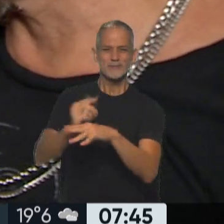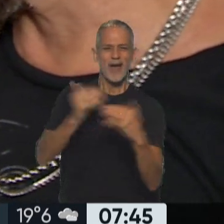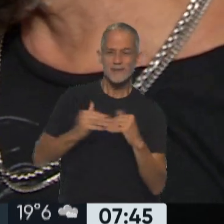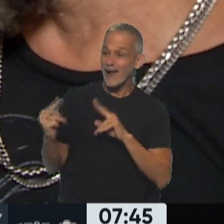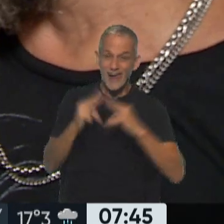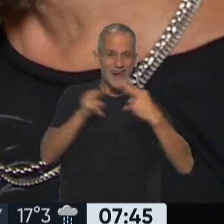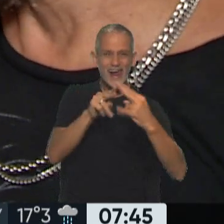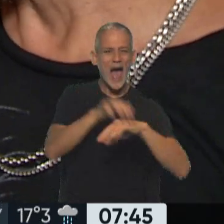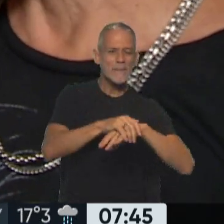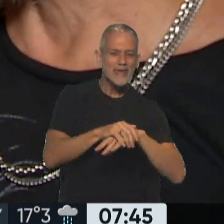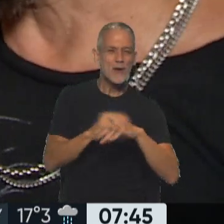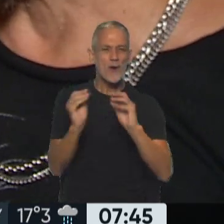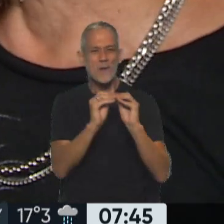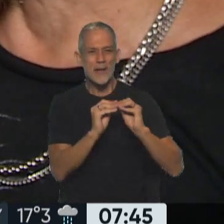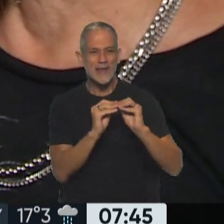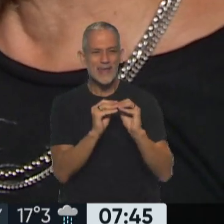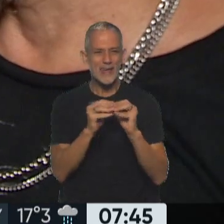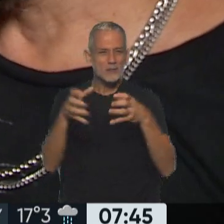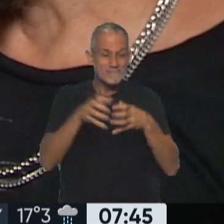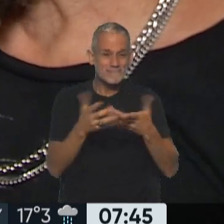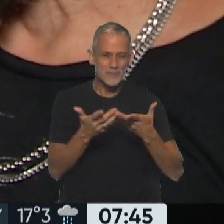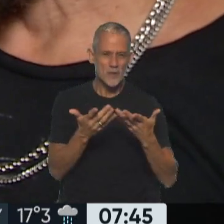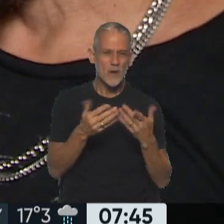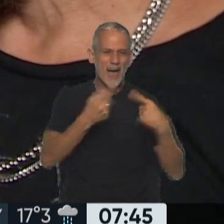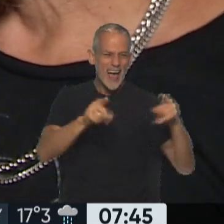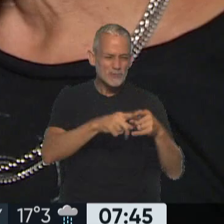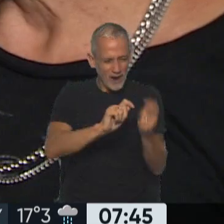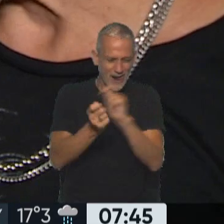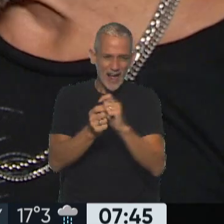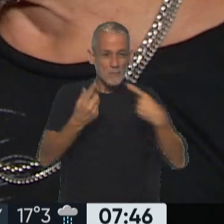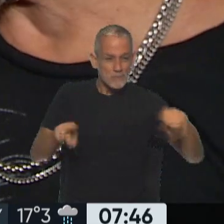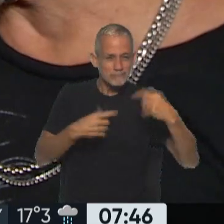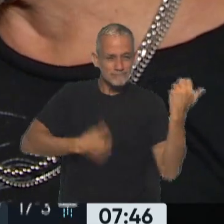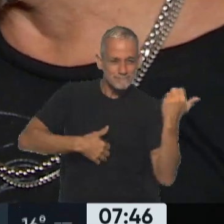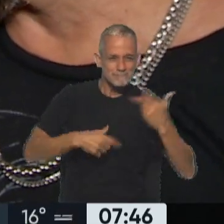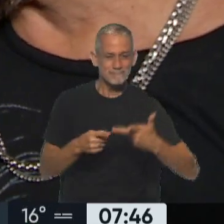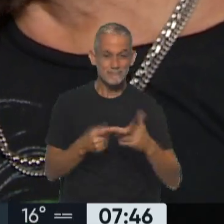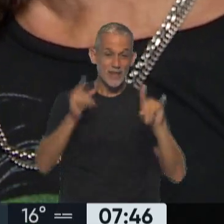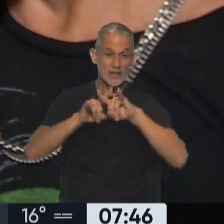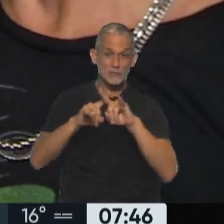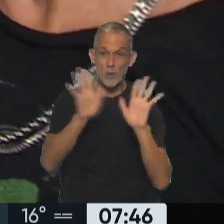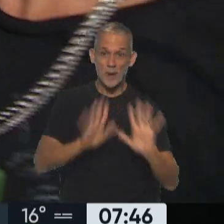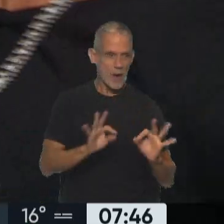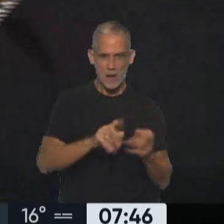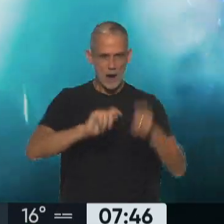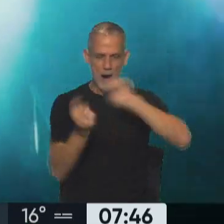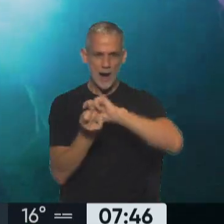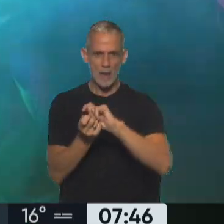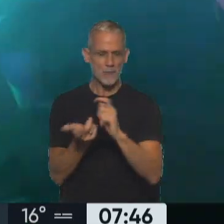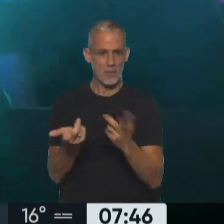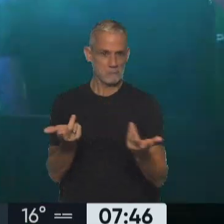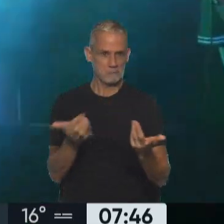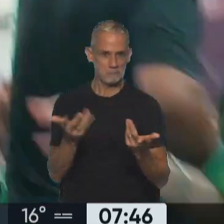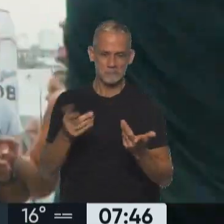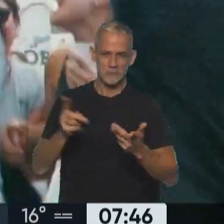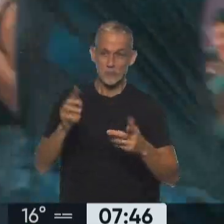encontramos con tantos amigos y donde se arman nuevas versiones de temas y de repente el show estaba armado de una manera y se cambia porque